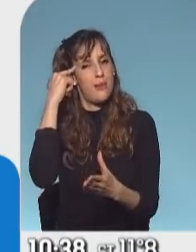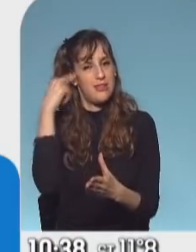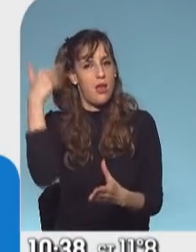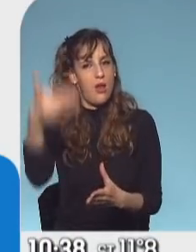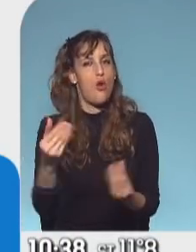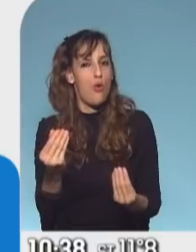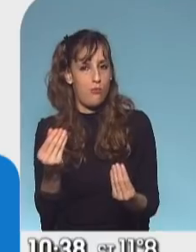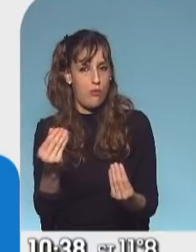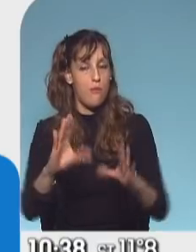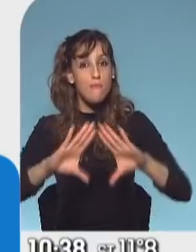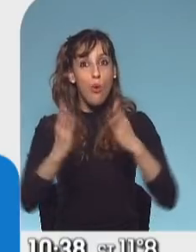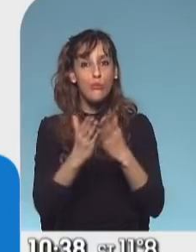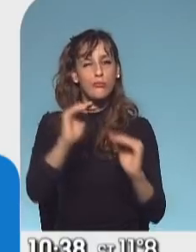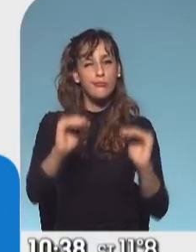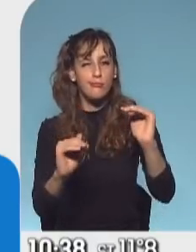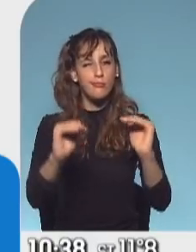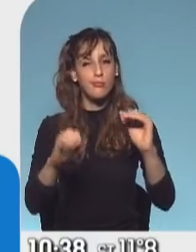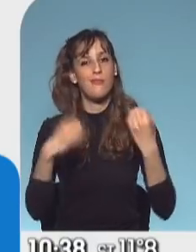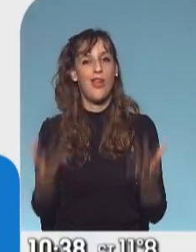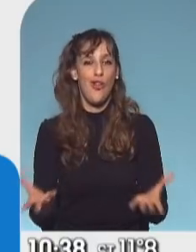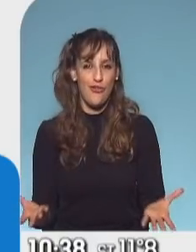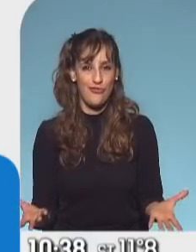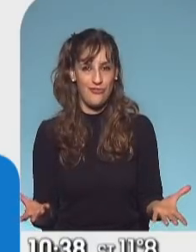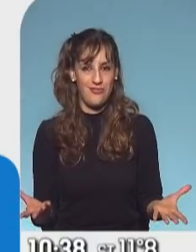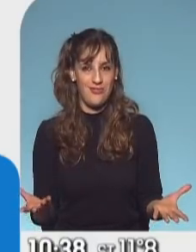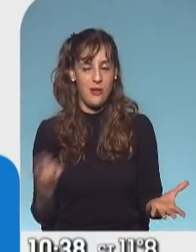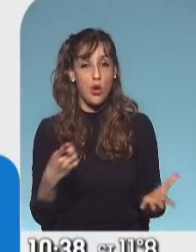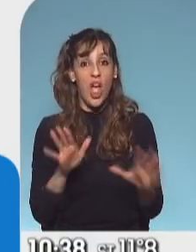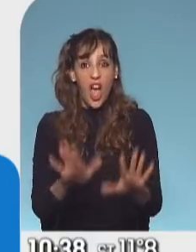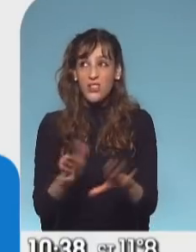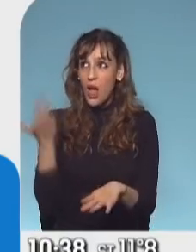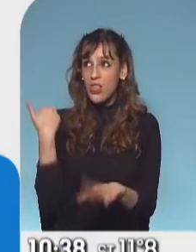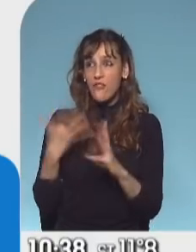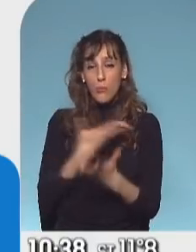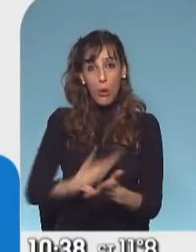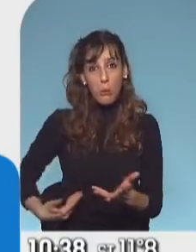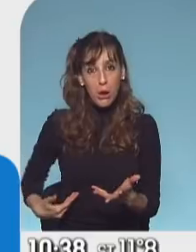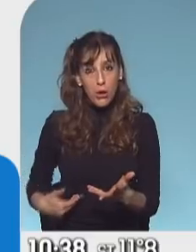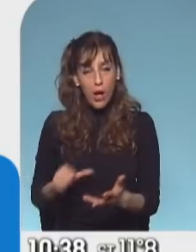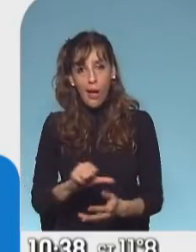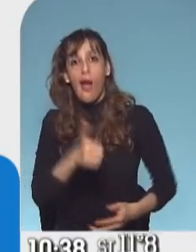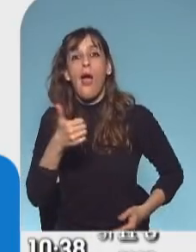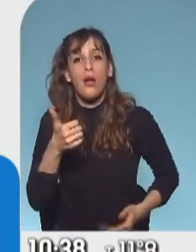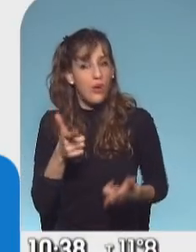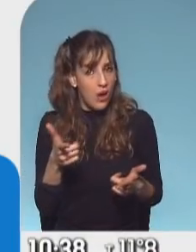más equilibrado. Porque con esta lógica no ha ganado nadie. A Estados Unidos se